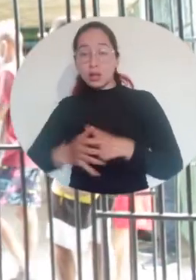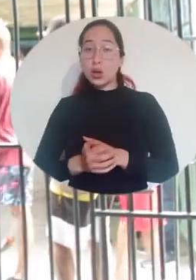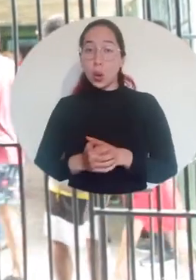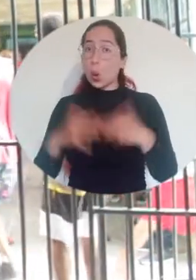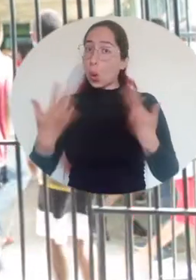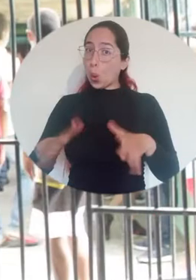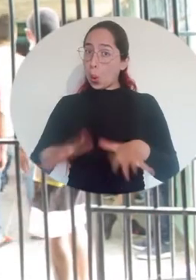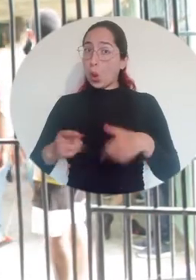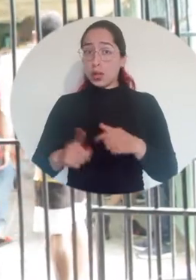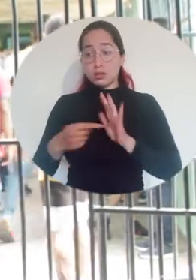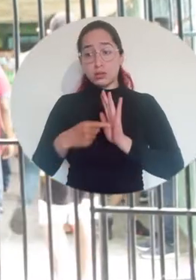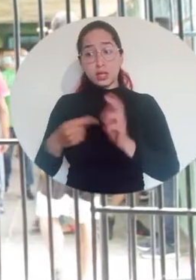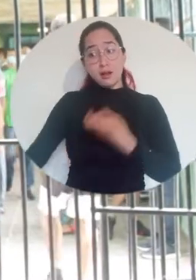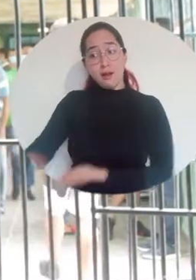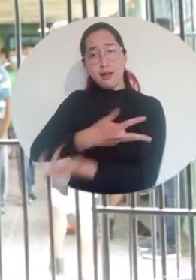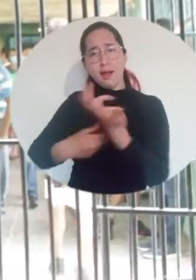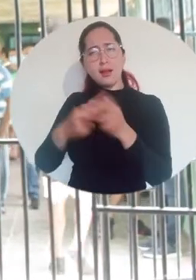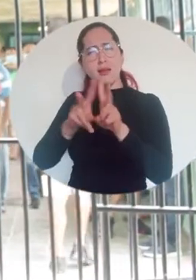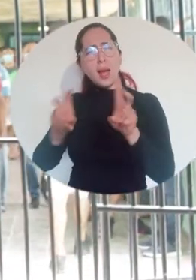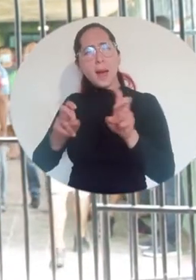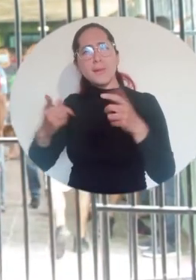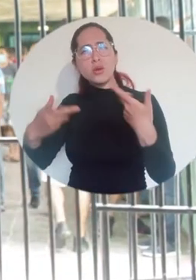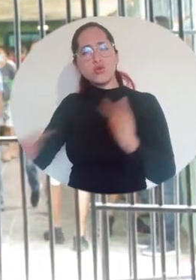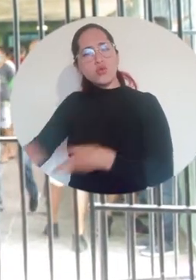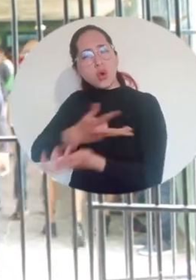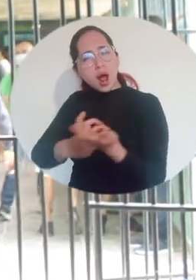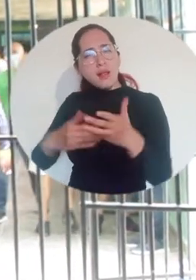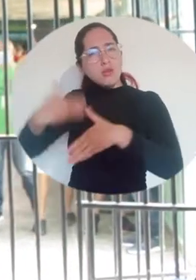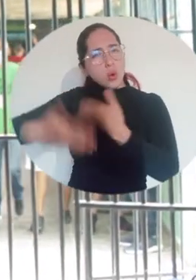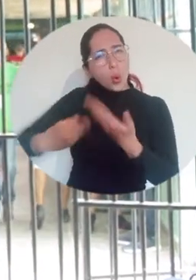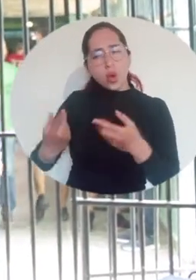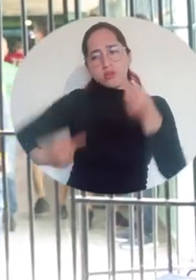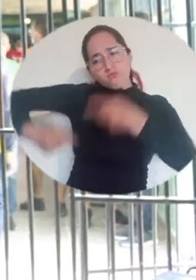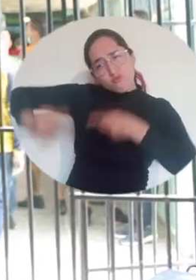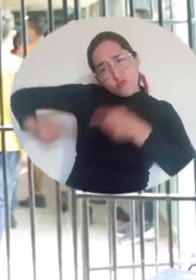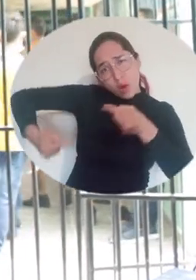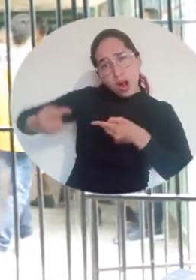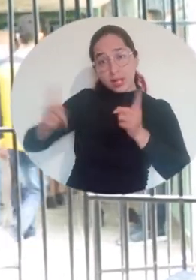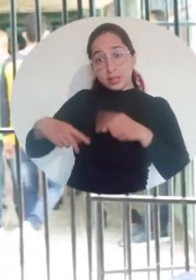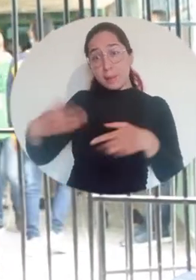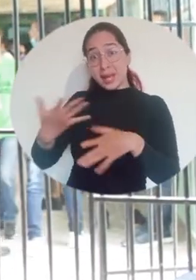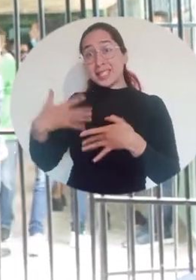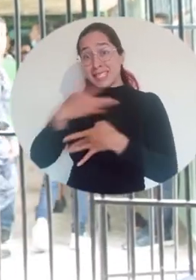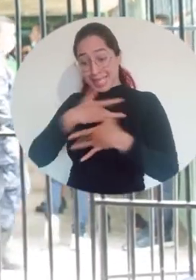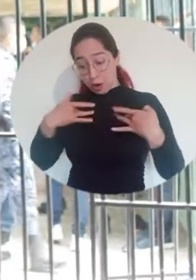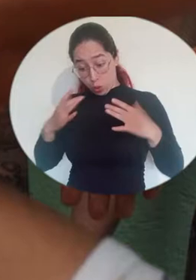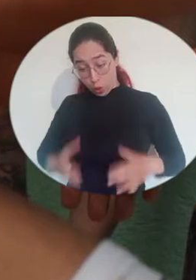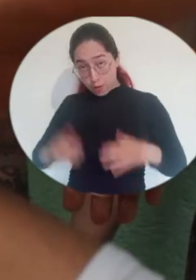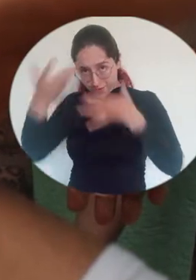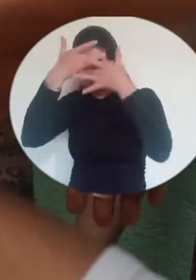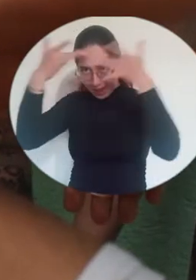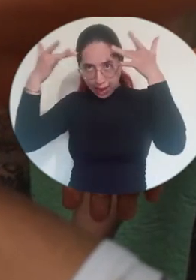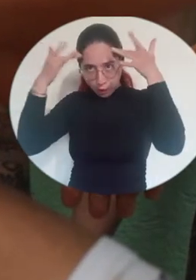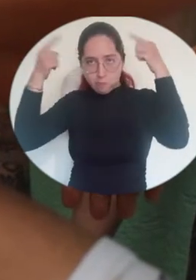muy rica en cuestiones de convivencia, de competencia y de salud mental.